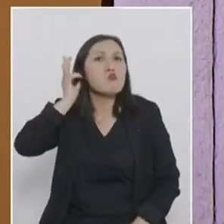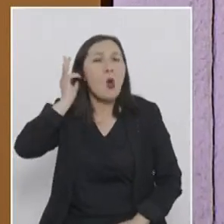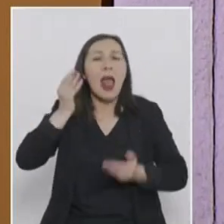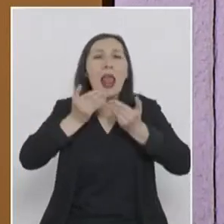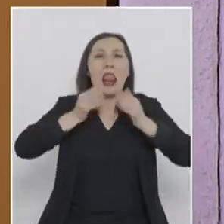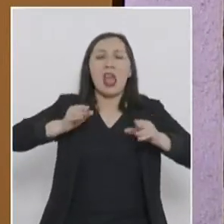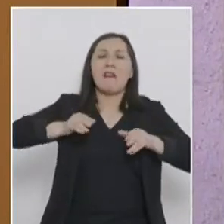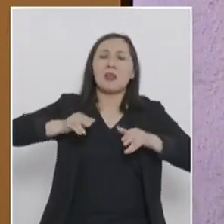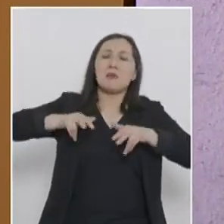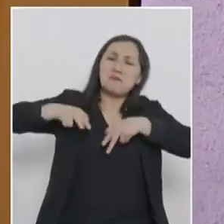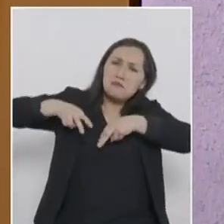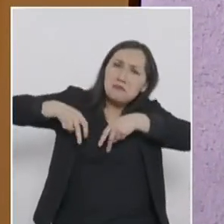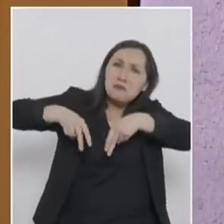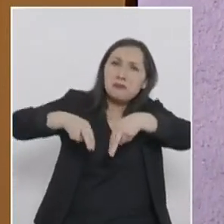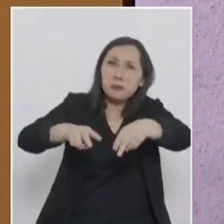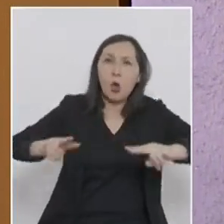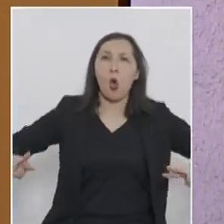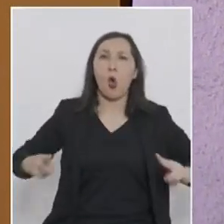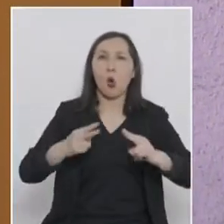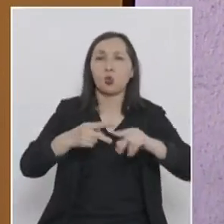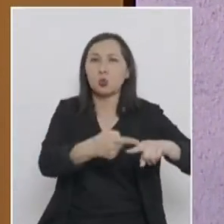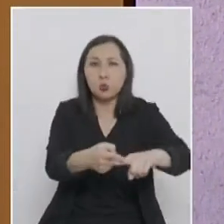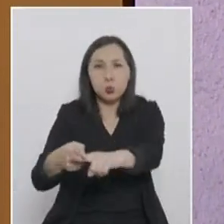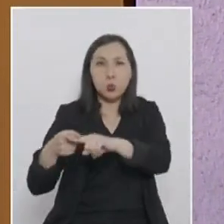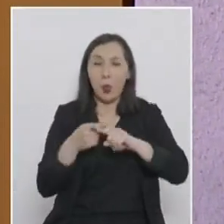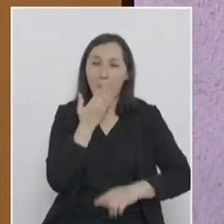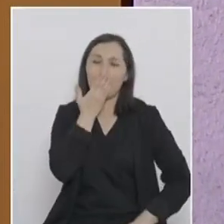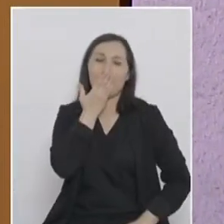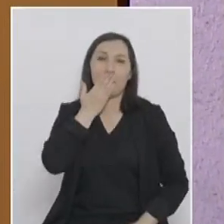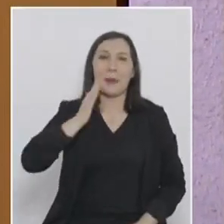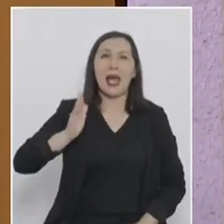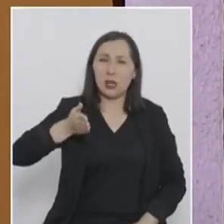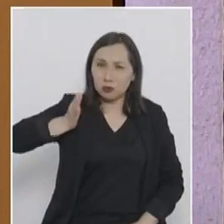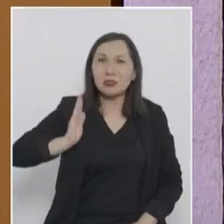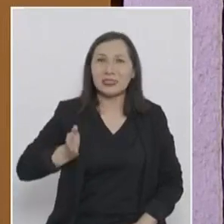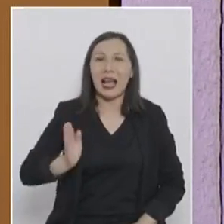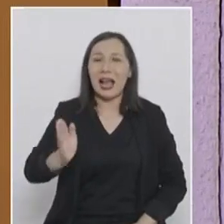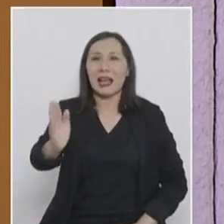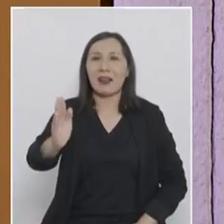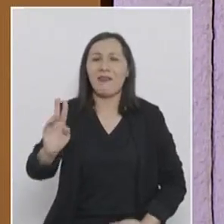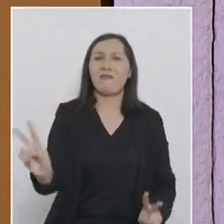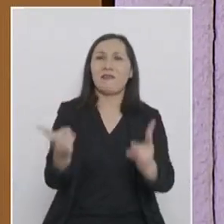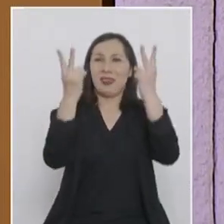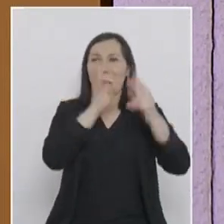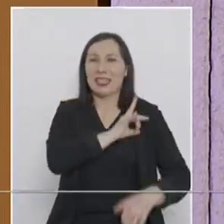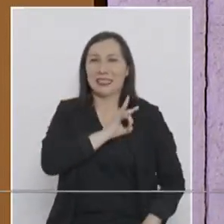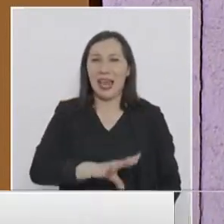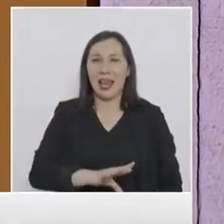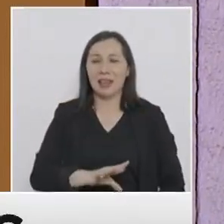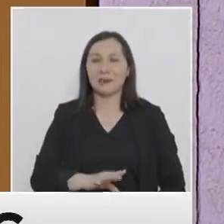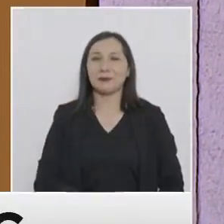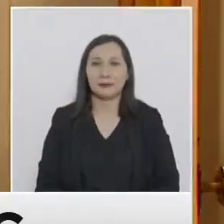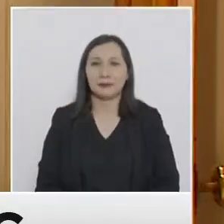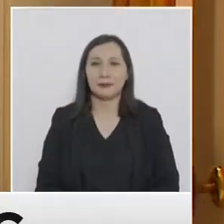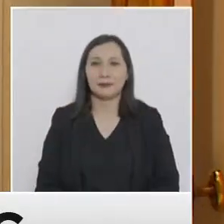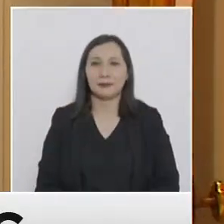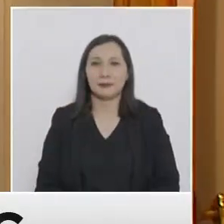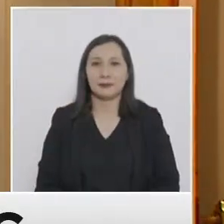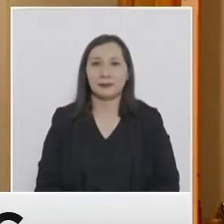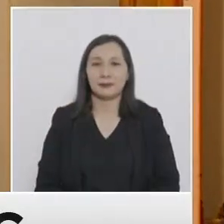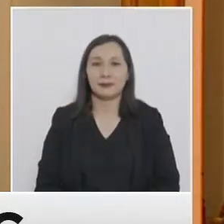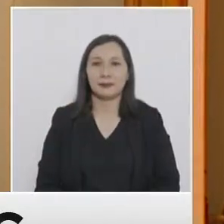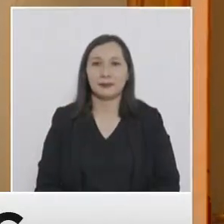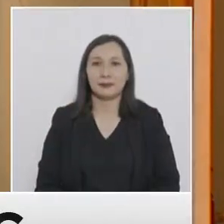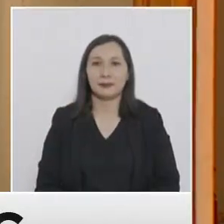para construir una sociedad mejor. Seguimos. ¡Viva Chile! fueron las